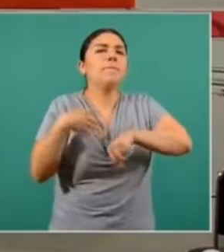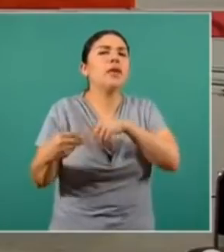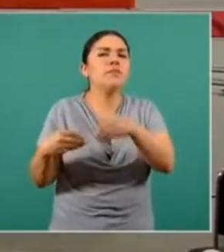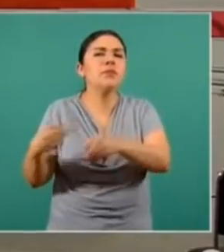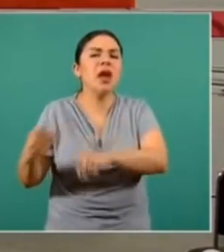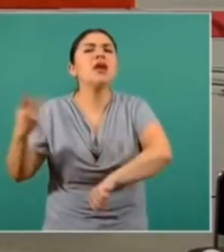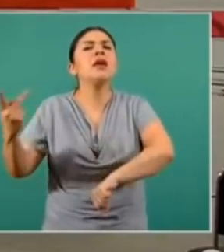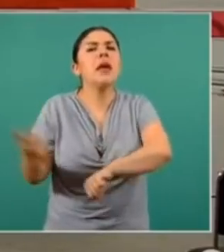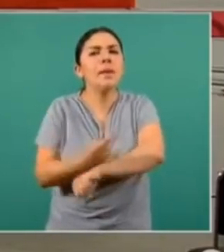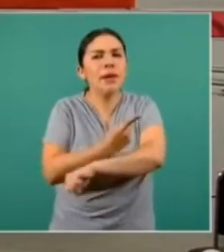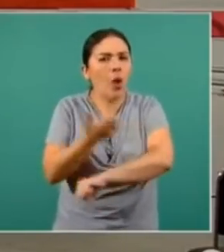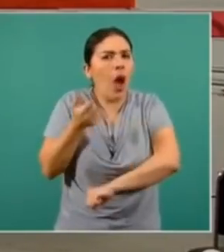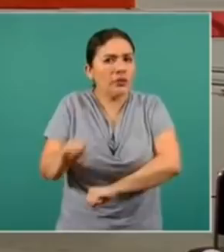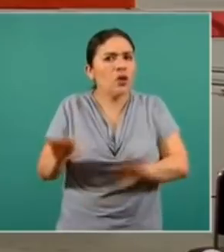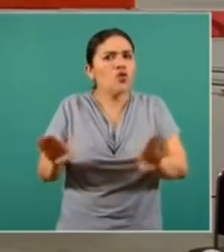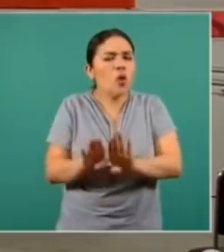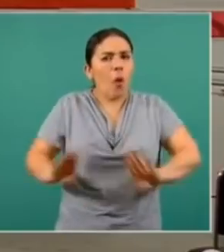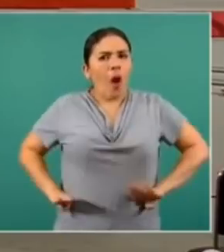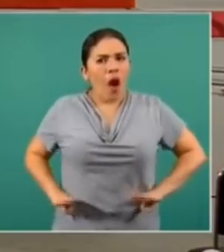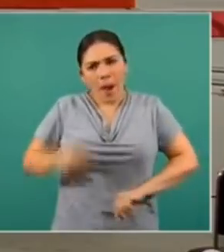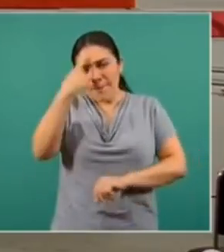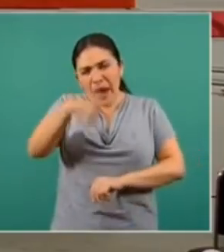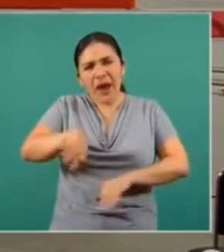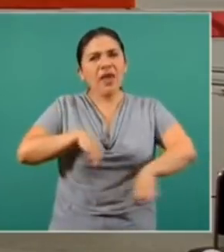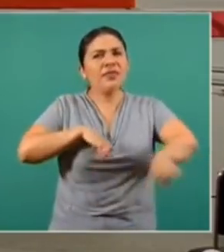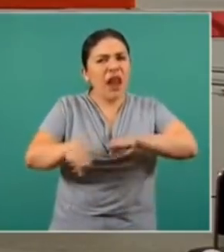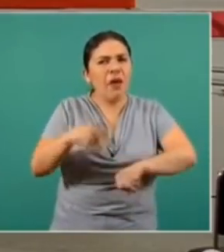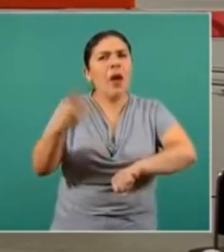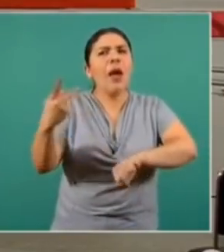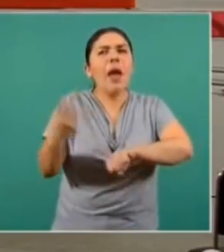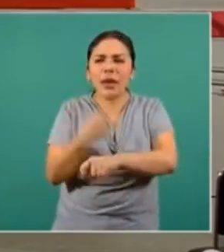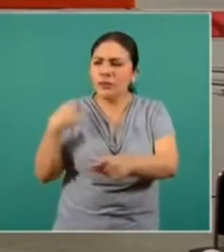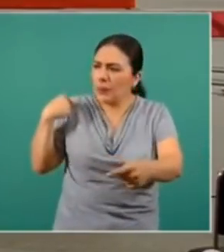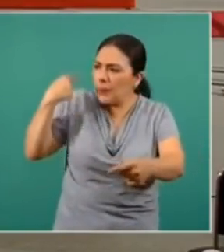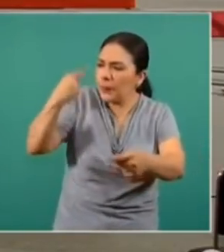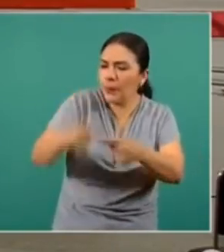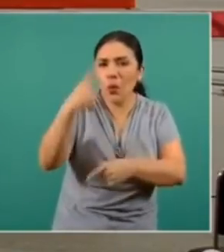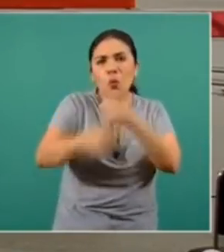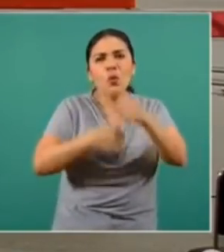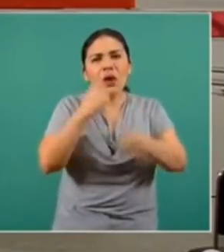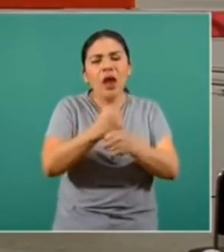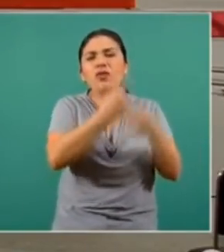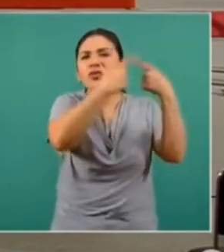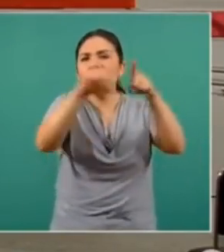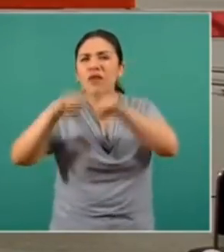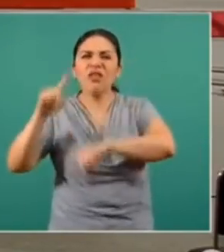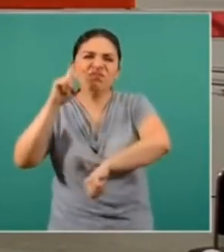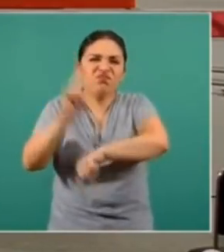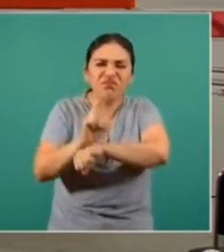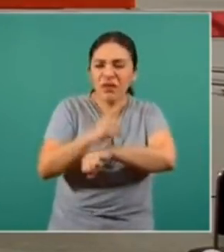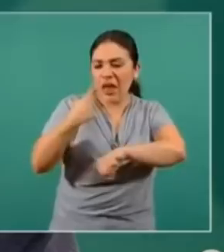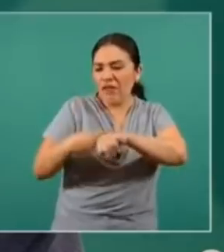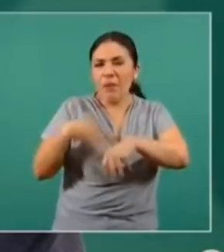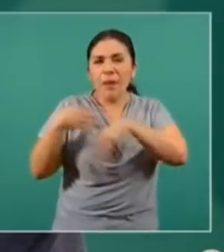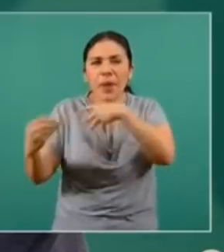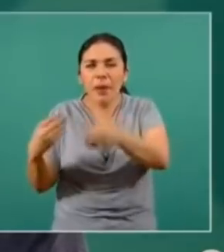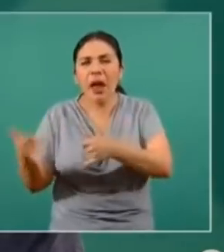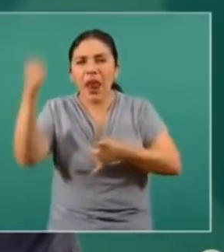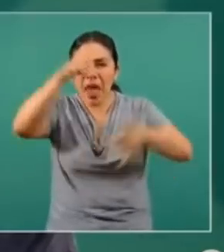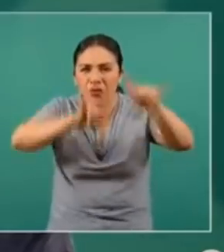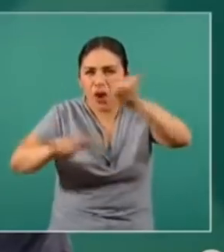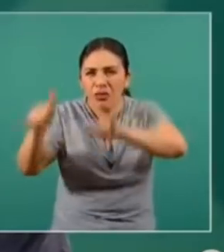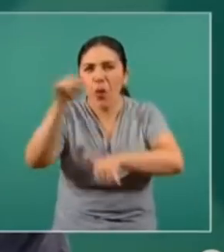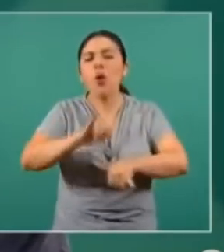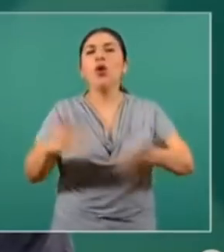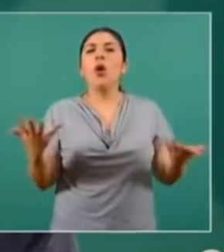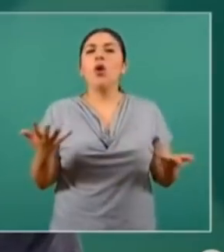que ha ocurrido en términos del acontecer epidémico, del trabajo, en los distintos segmentos: vigilancia epidemiológica, laboratorio,